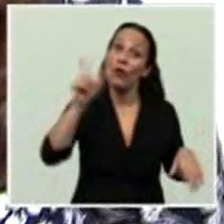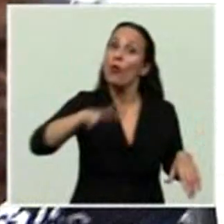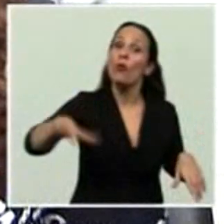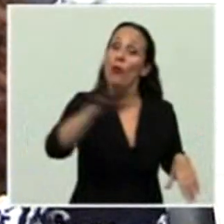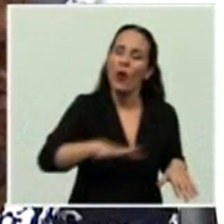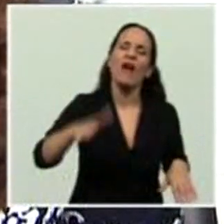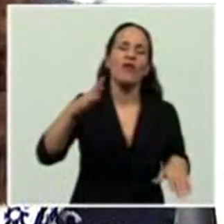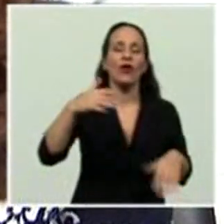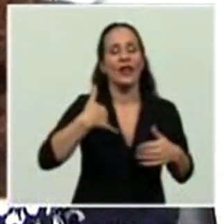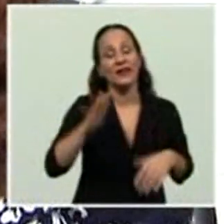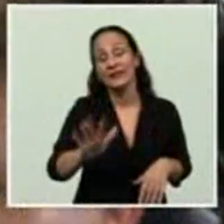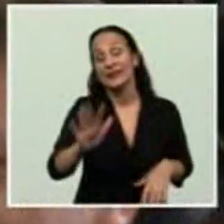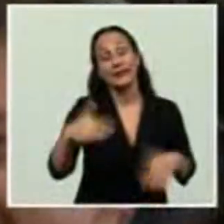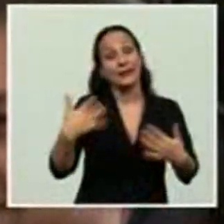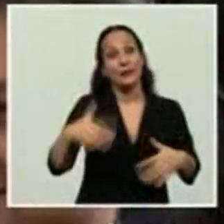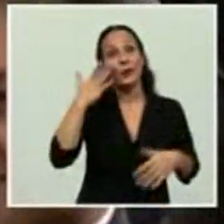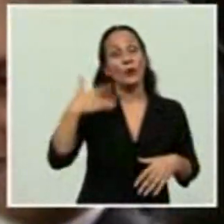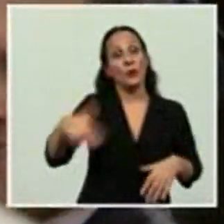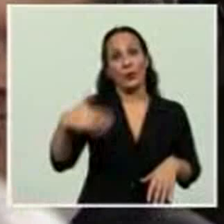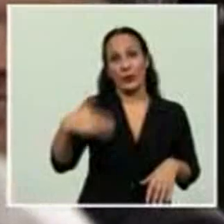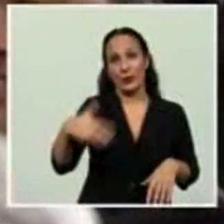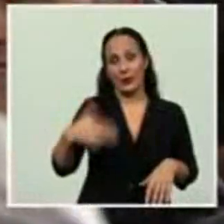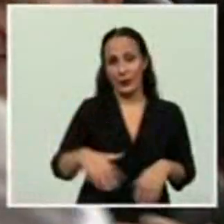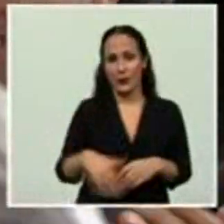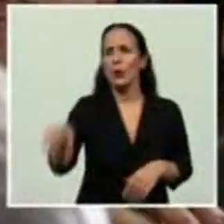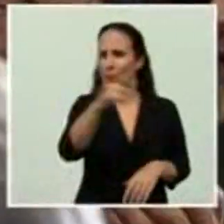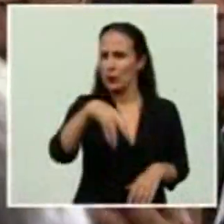generoso ustedes ya lo saben eh